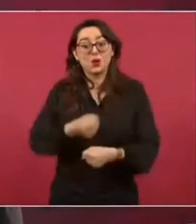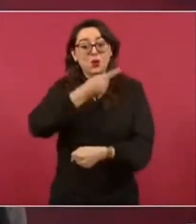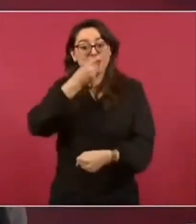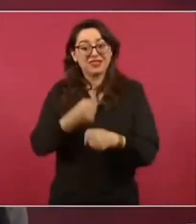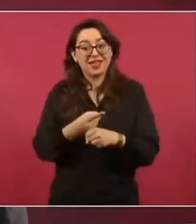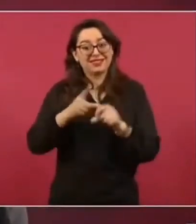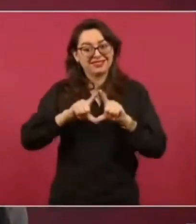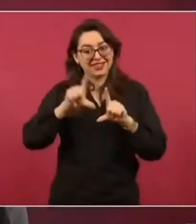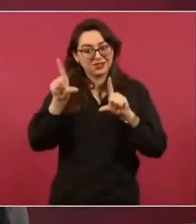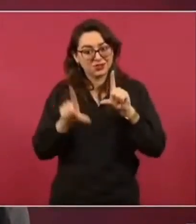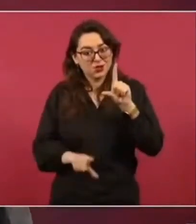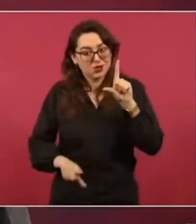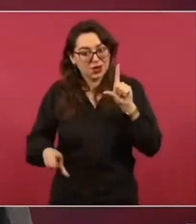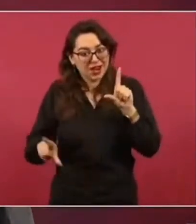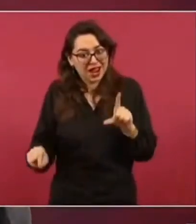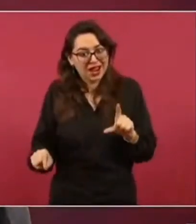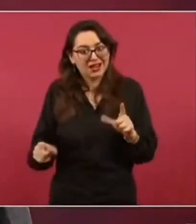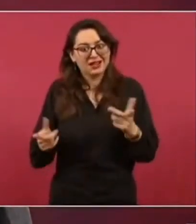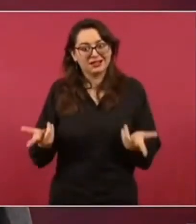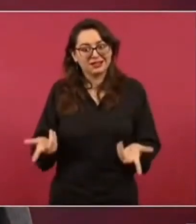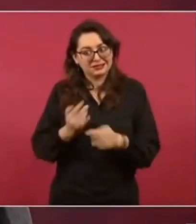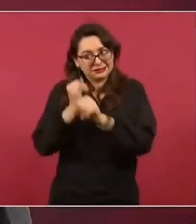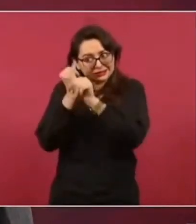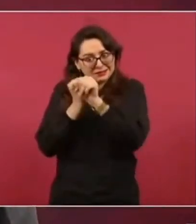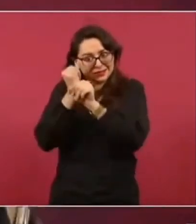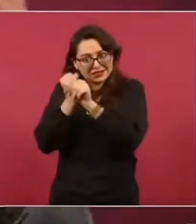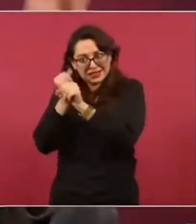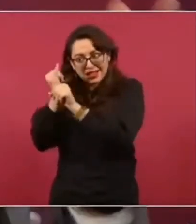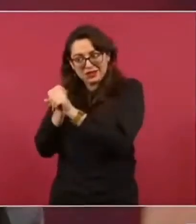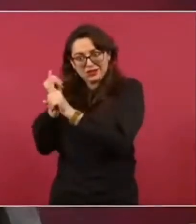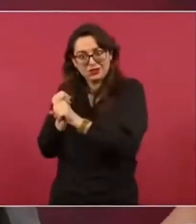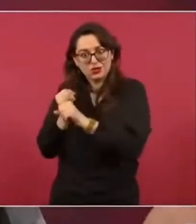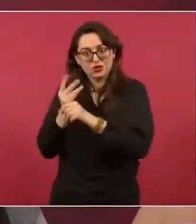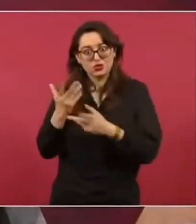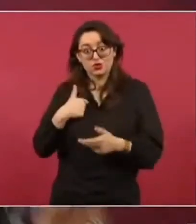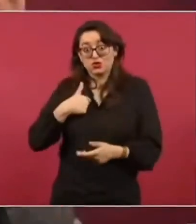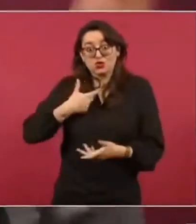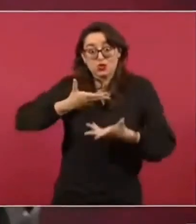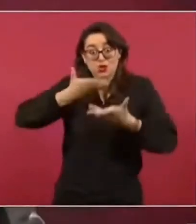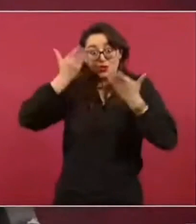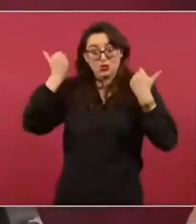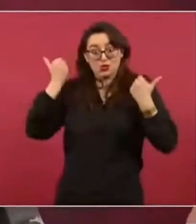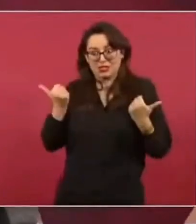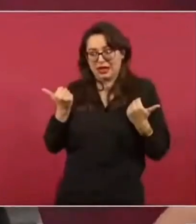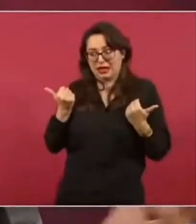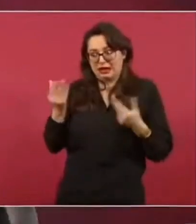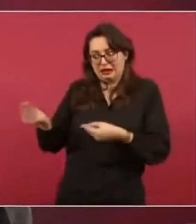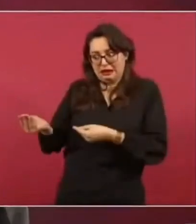que tiene que ver con inteligencia porque yo no sé ustedes